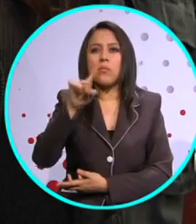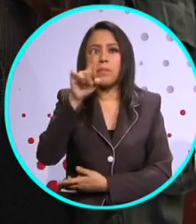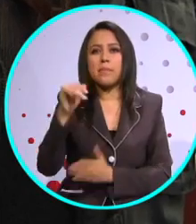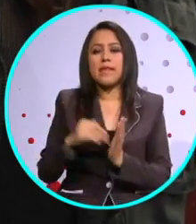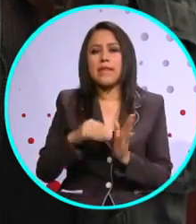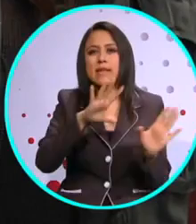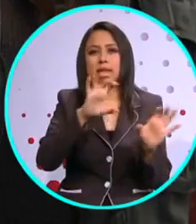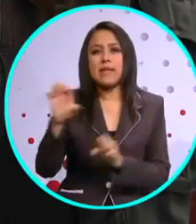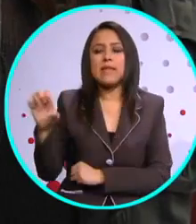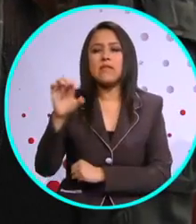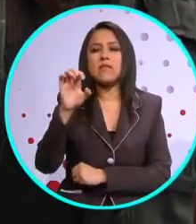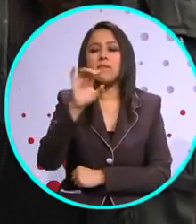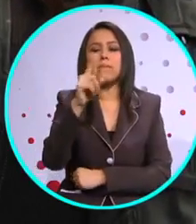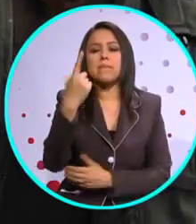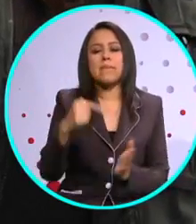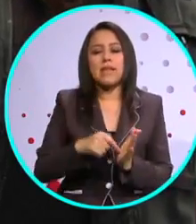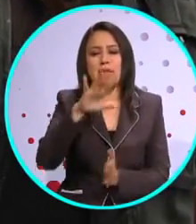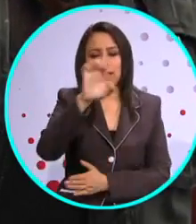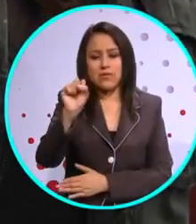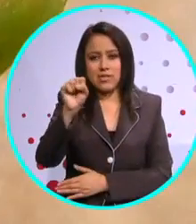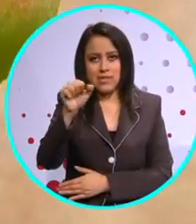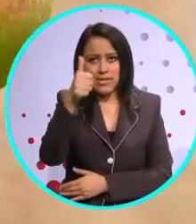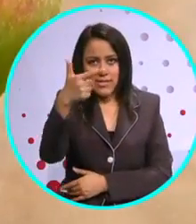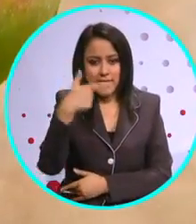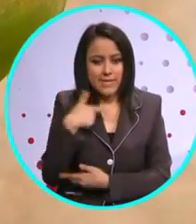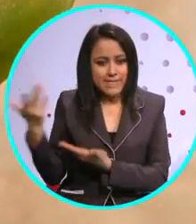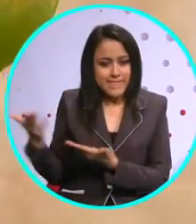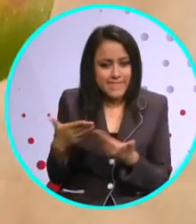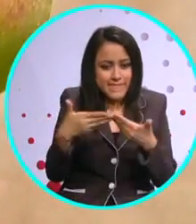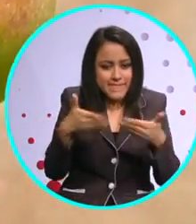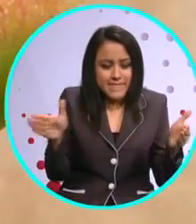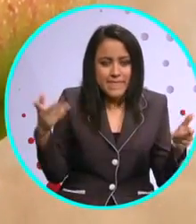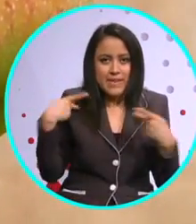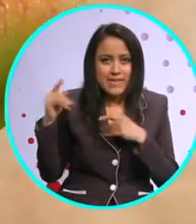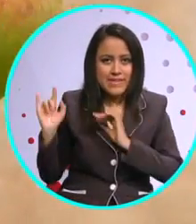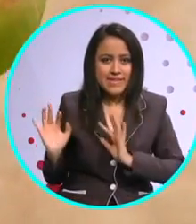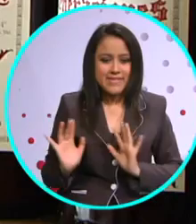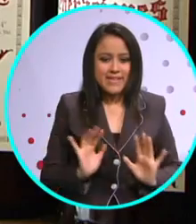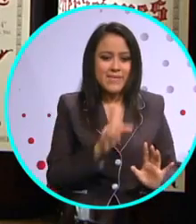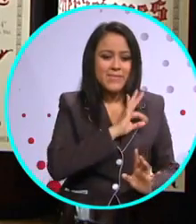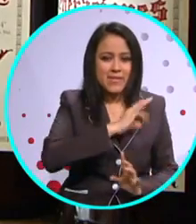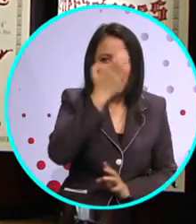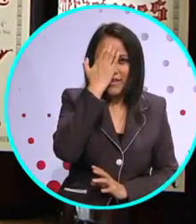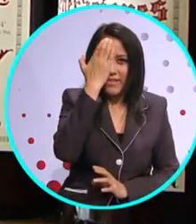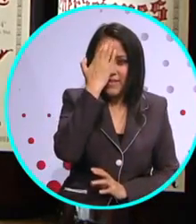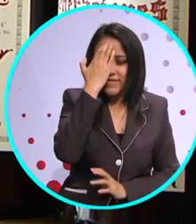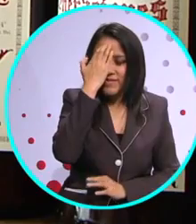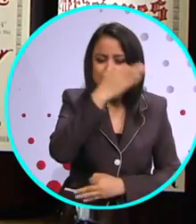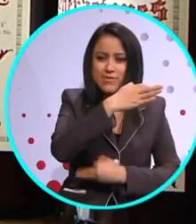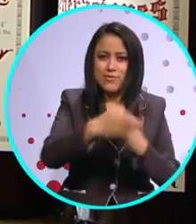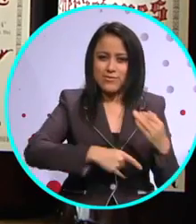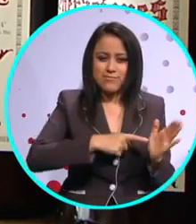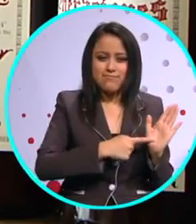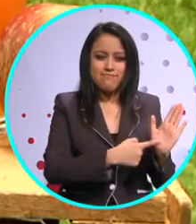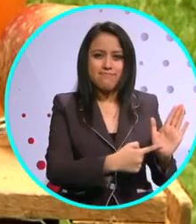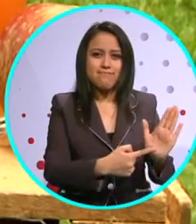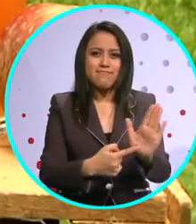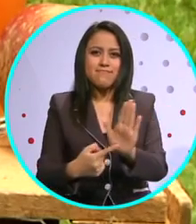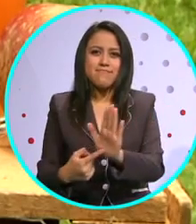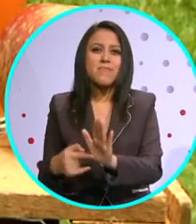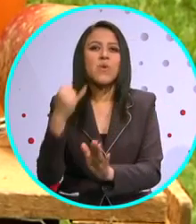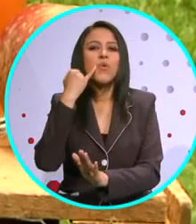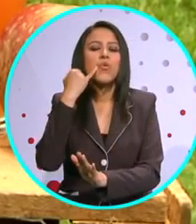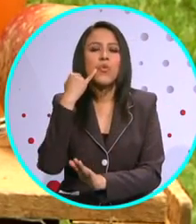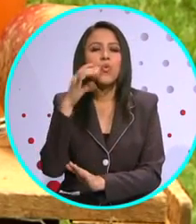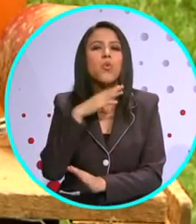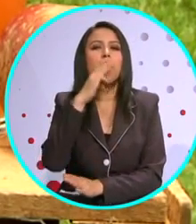1567 abrió sus puertas al equipo de A Quien Corresponda para disfrutar de una experiencia única al conocer todos los detalles de la sidra y jugo de